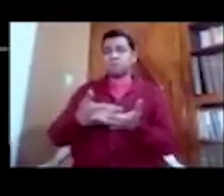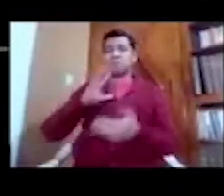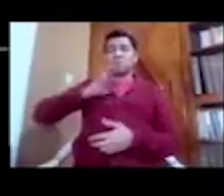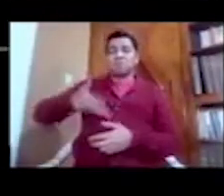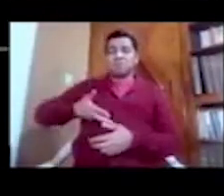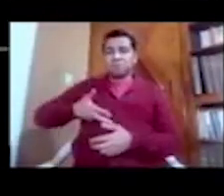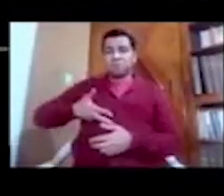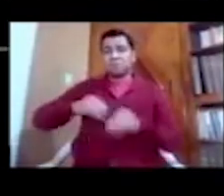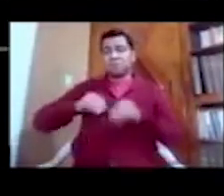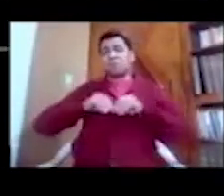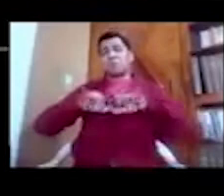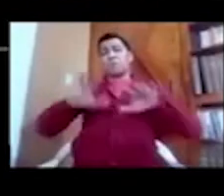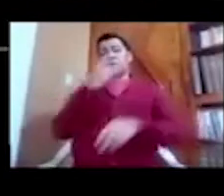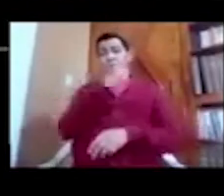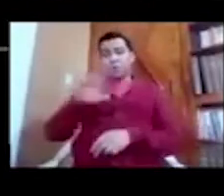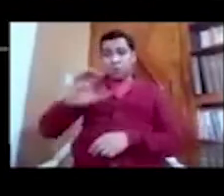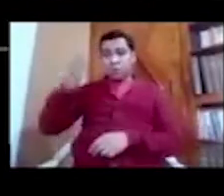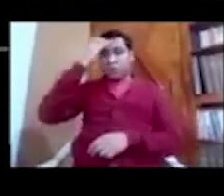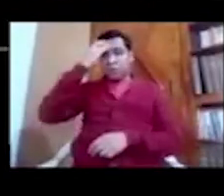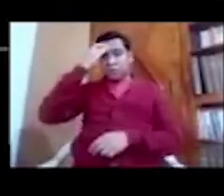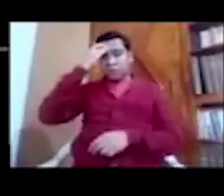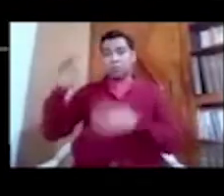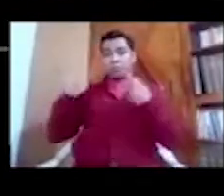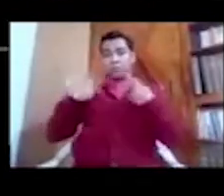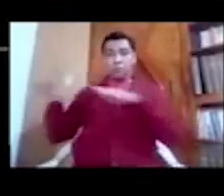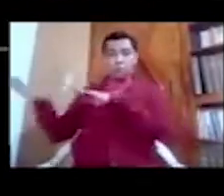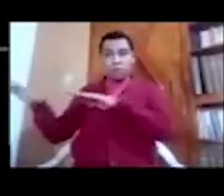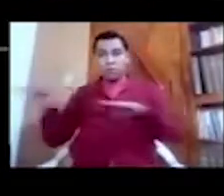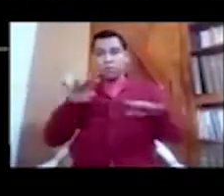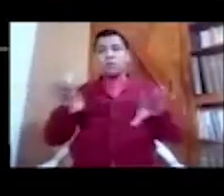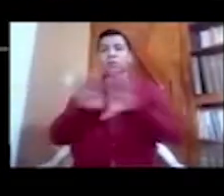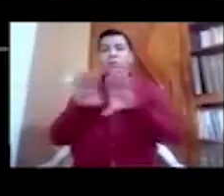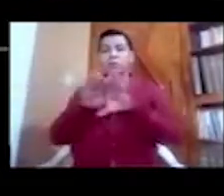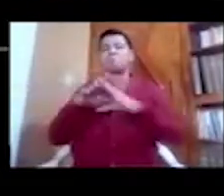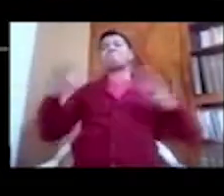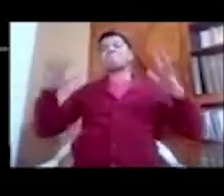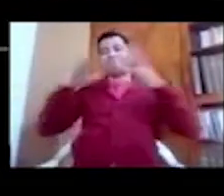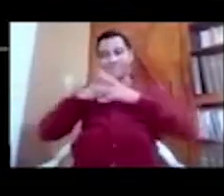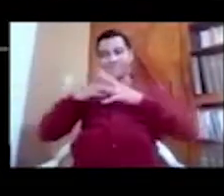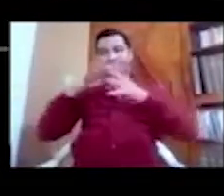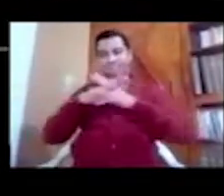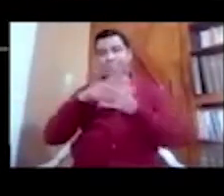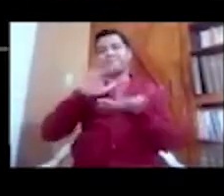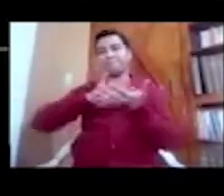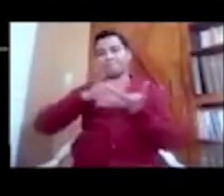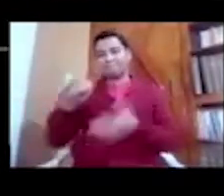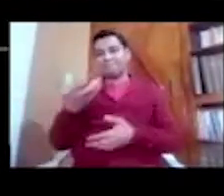parte de su reconocimiento público, estaba cimentado en estas guerras. Siguiente, por favor.